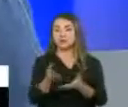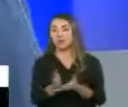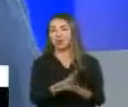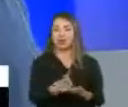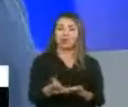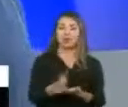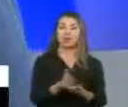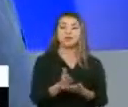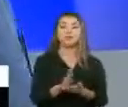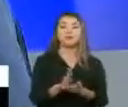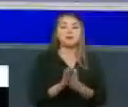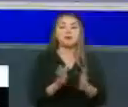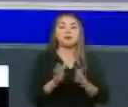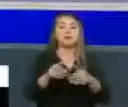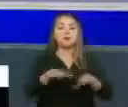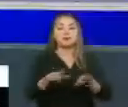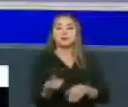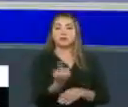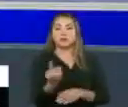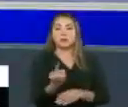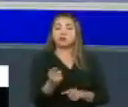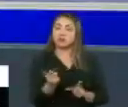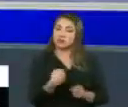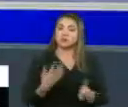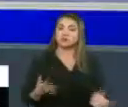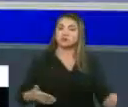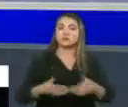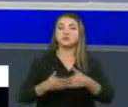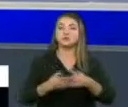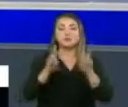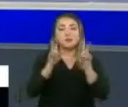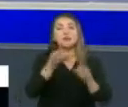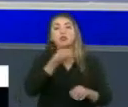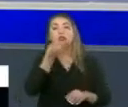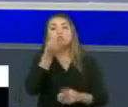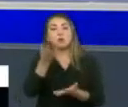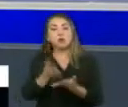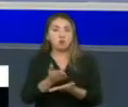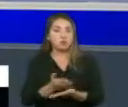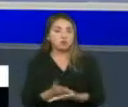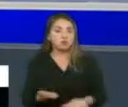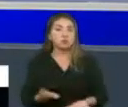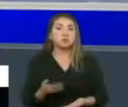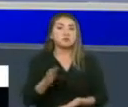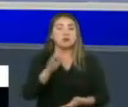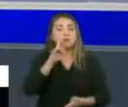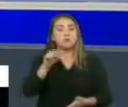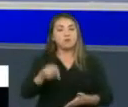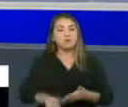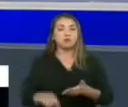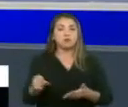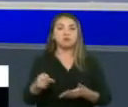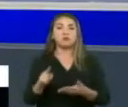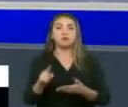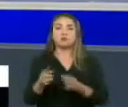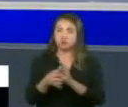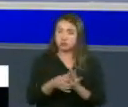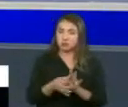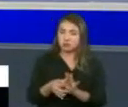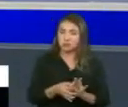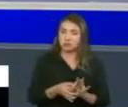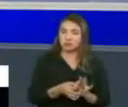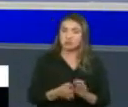están bastante desprotegidos. Pero sí, en cuanto al discurso más profundo, los fundamentos políticos de la